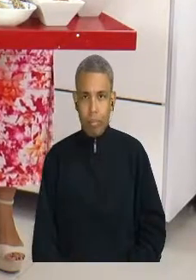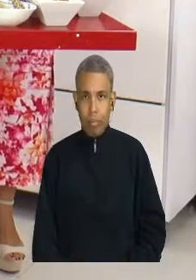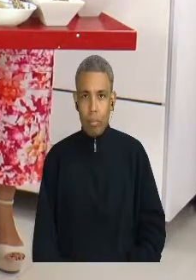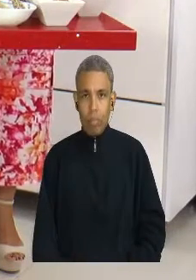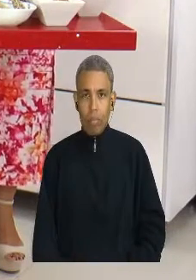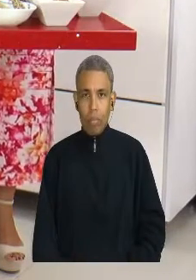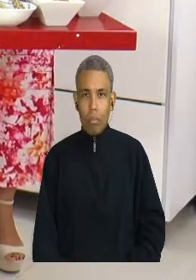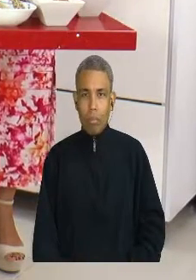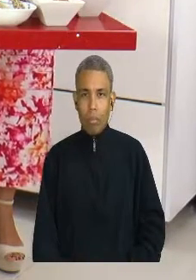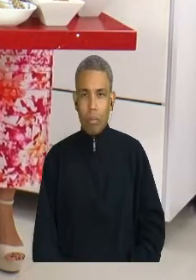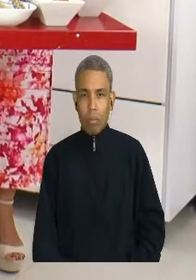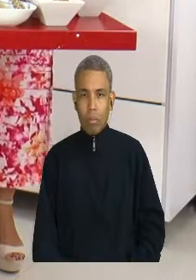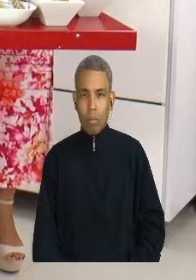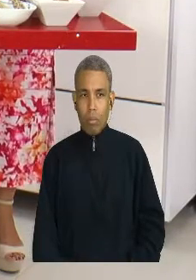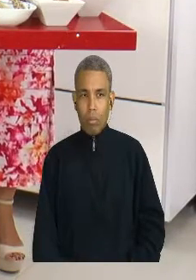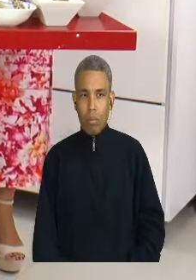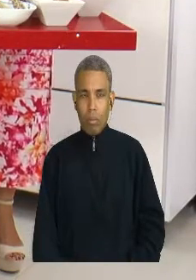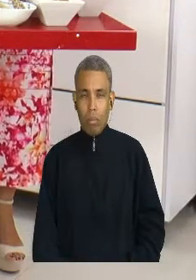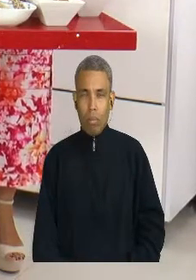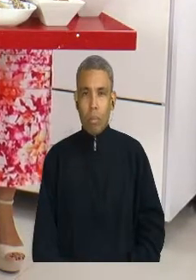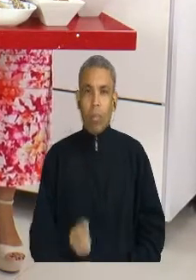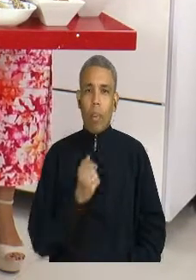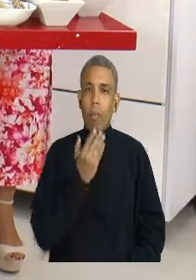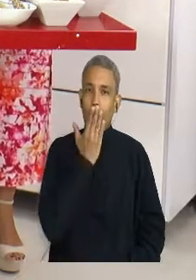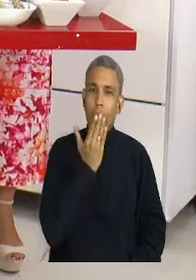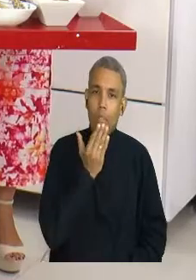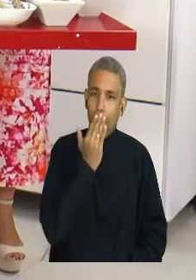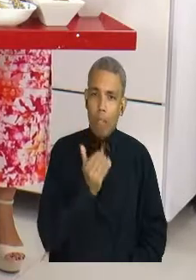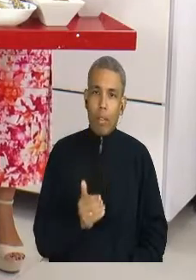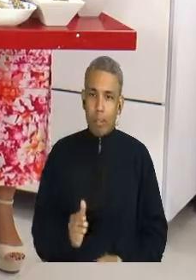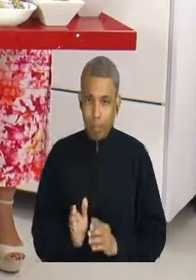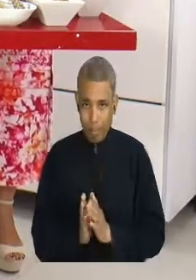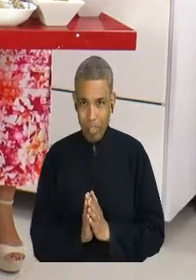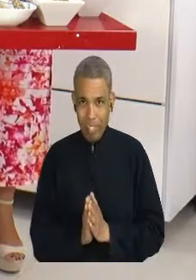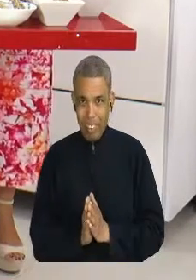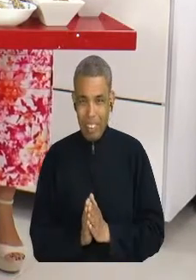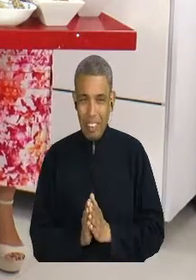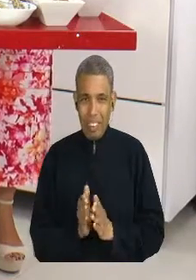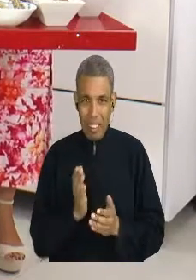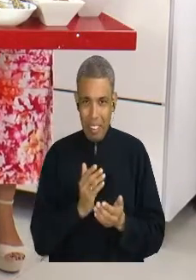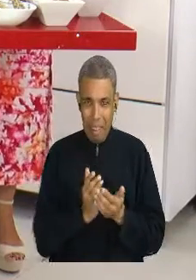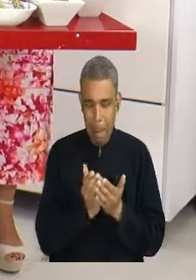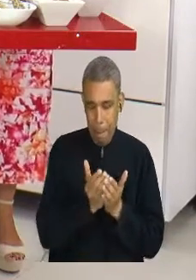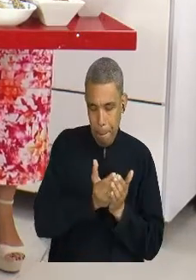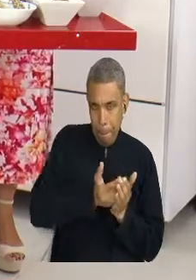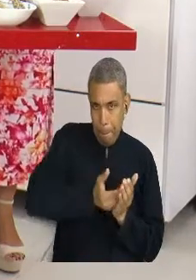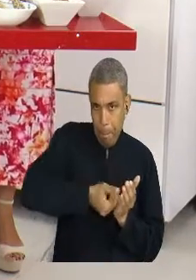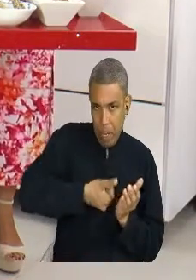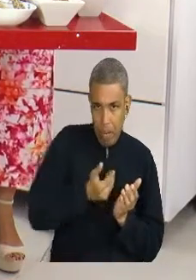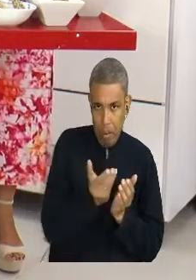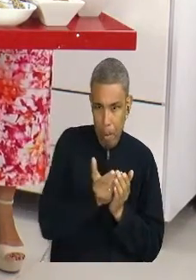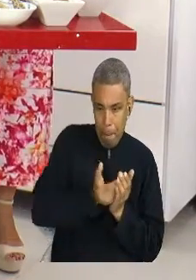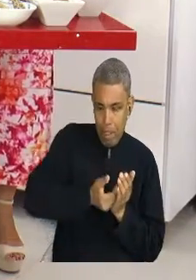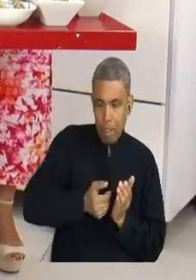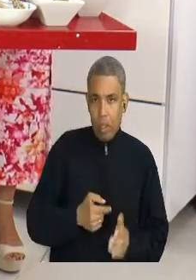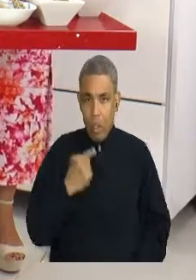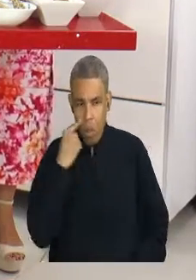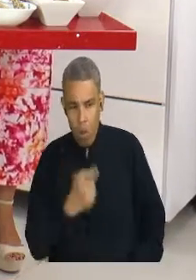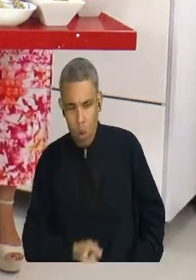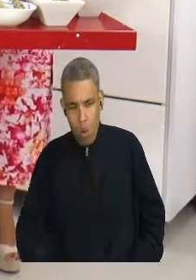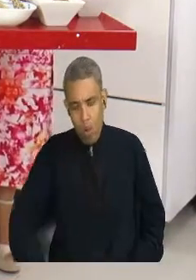cáscara, nuestra cobertura del mango. ¿Listo? Entonces, bien mezcladito, mi Roche, para que se vea una salsa